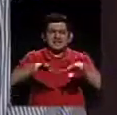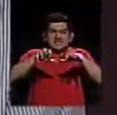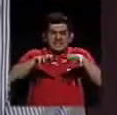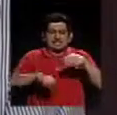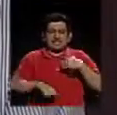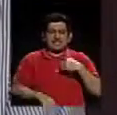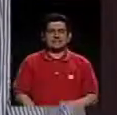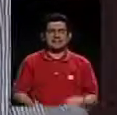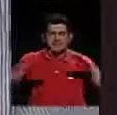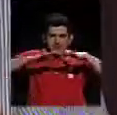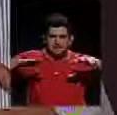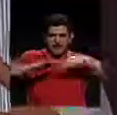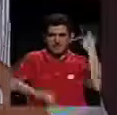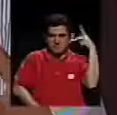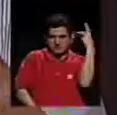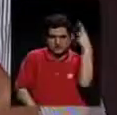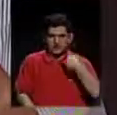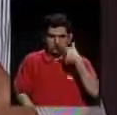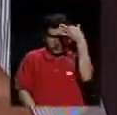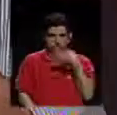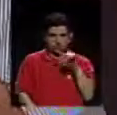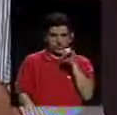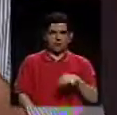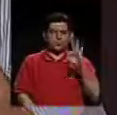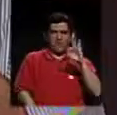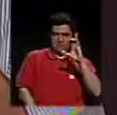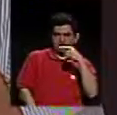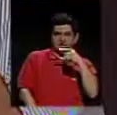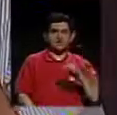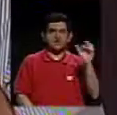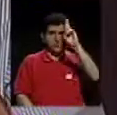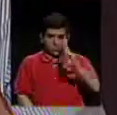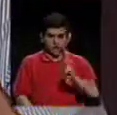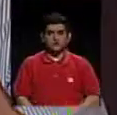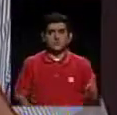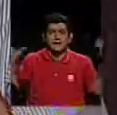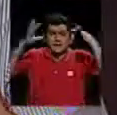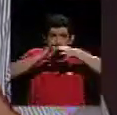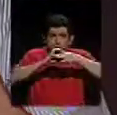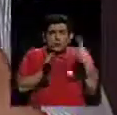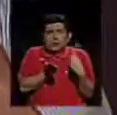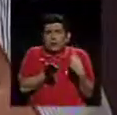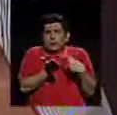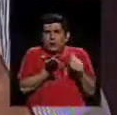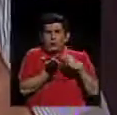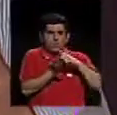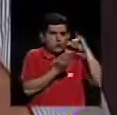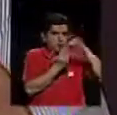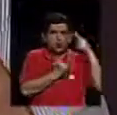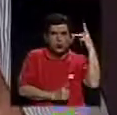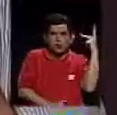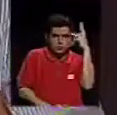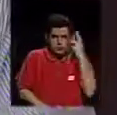en el panorama político. Yo creo, como don Fernando, que en Costa Rica están confluyendo un debate entre el proyecto